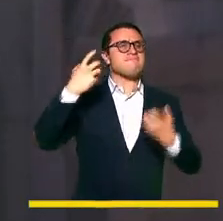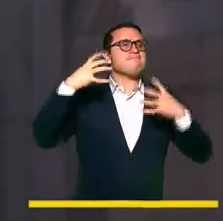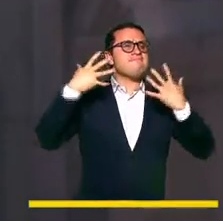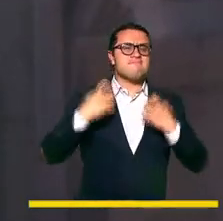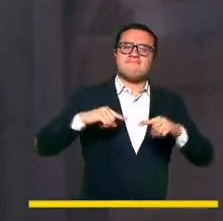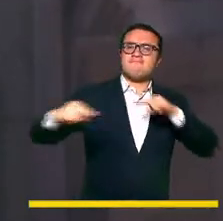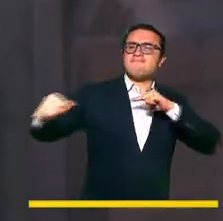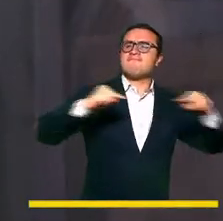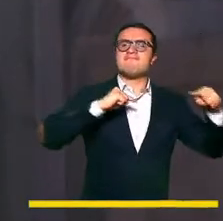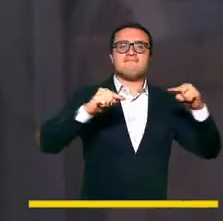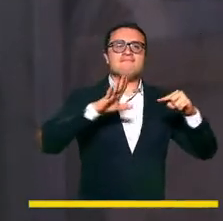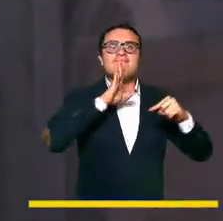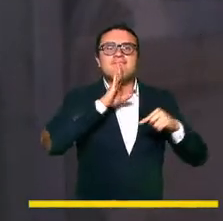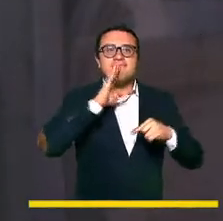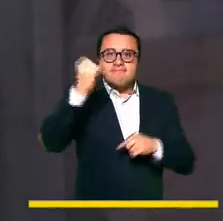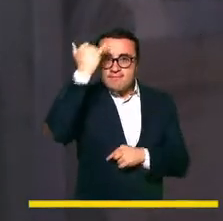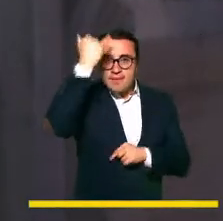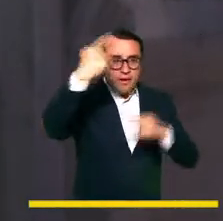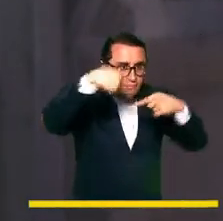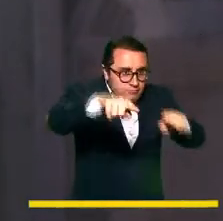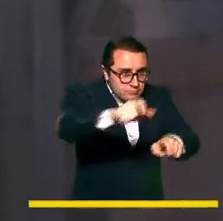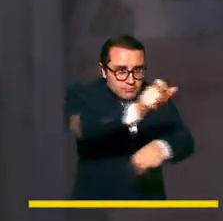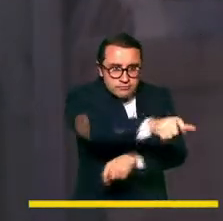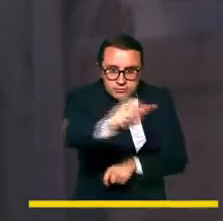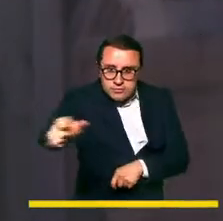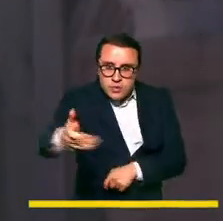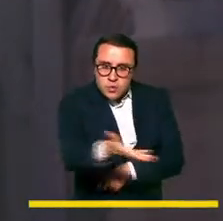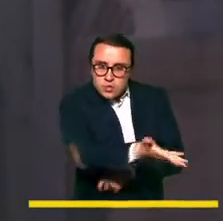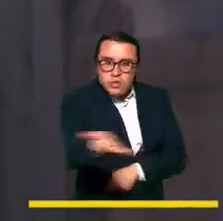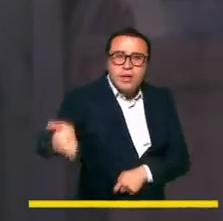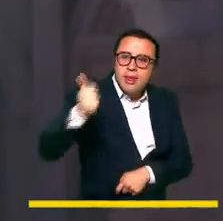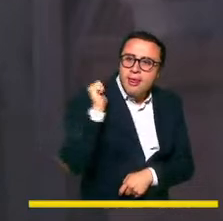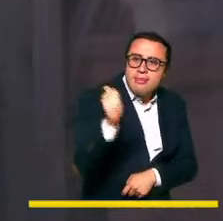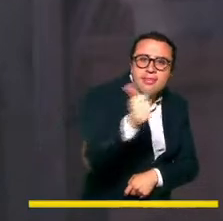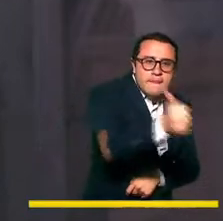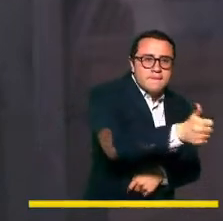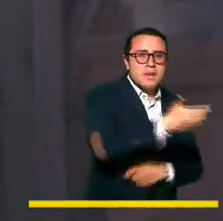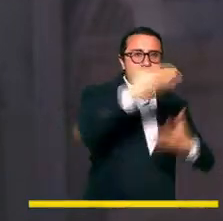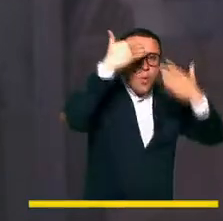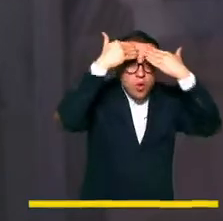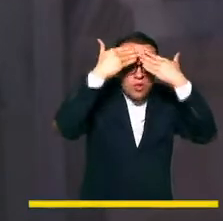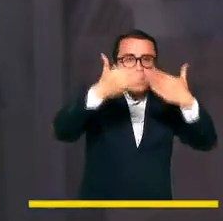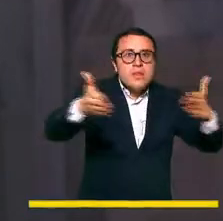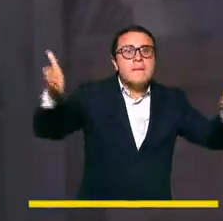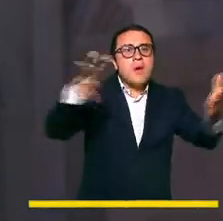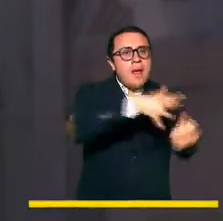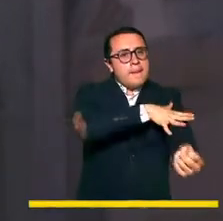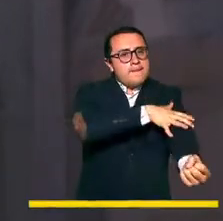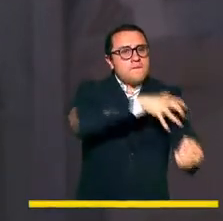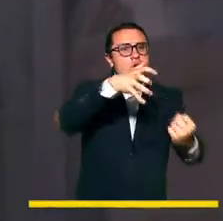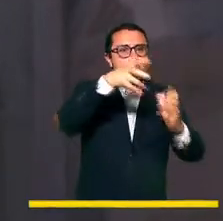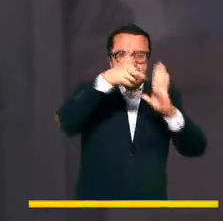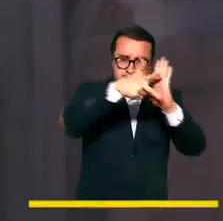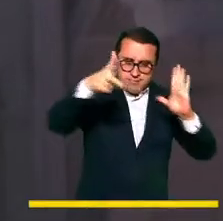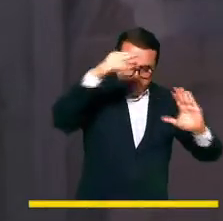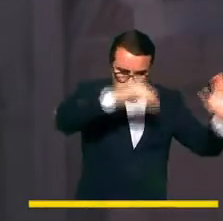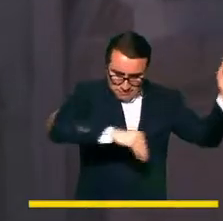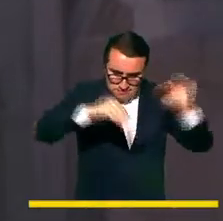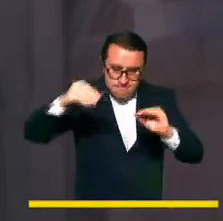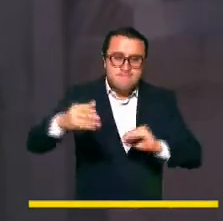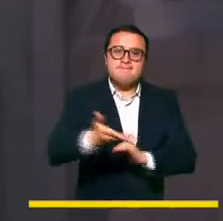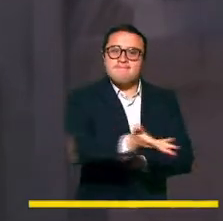de la población misma, de la democracia misma, del poder constituyente del pueblo de